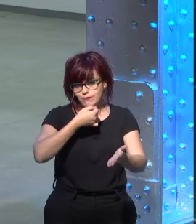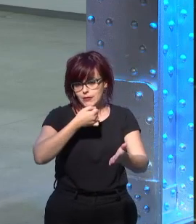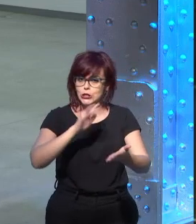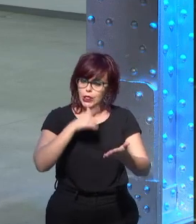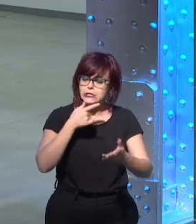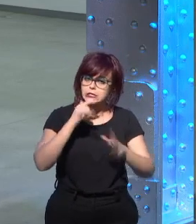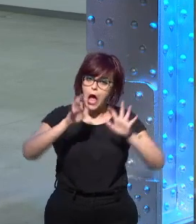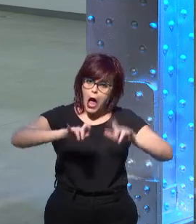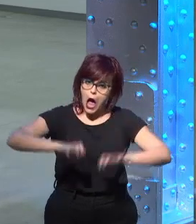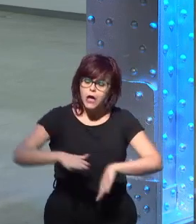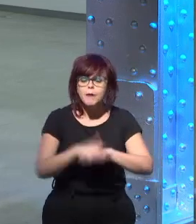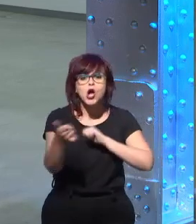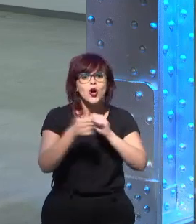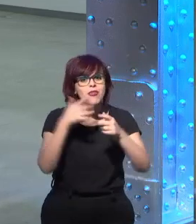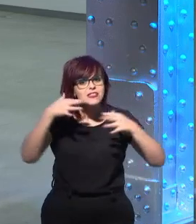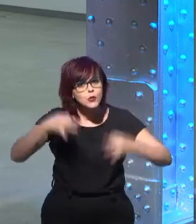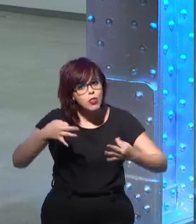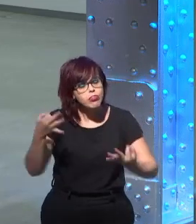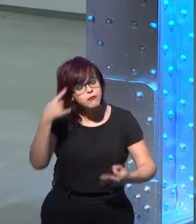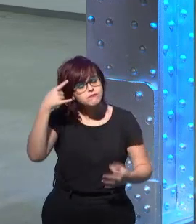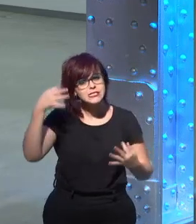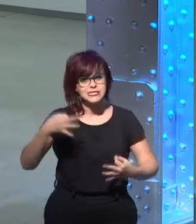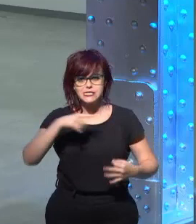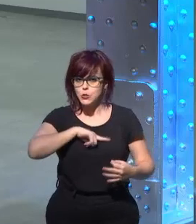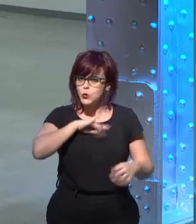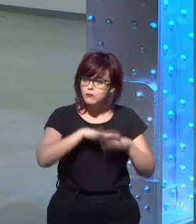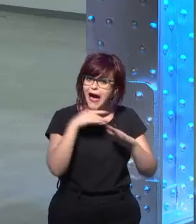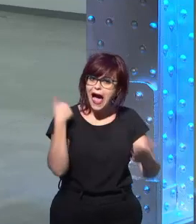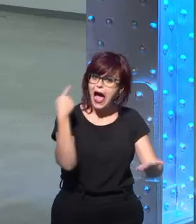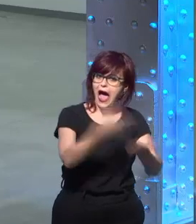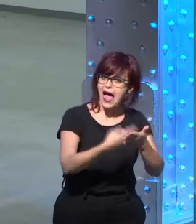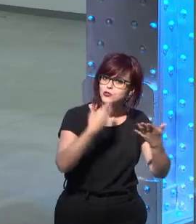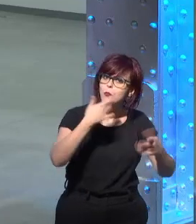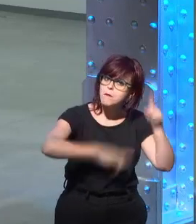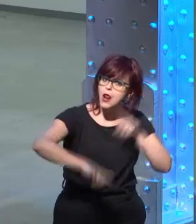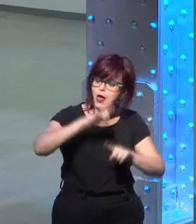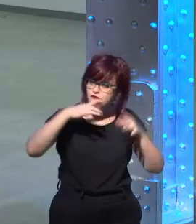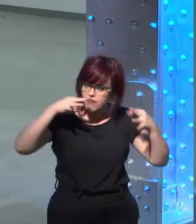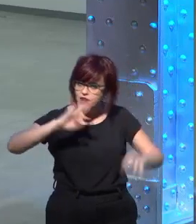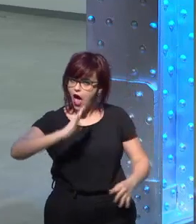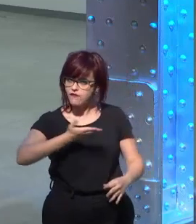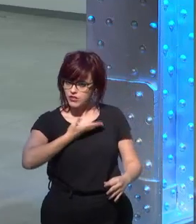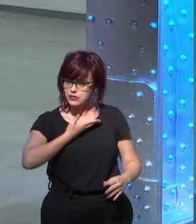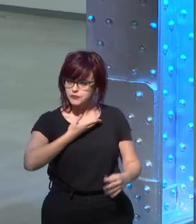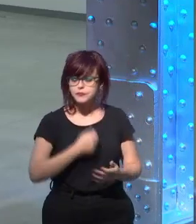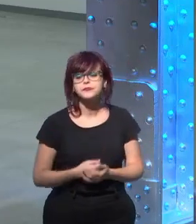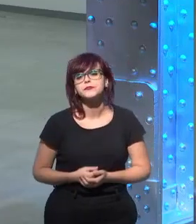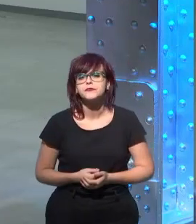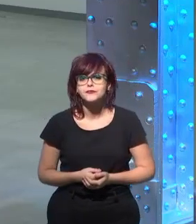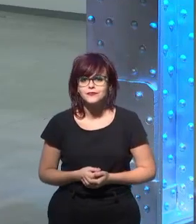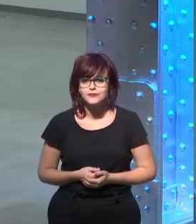también de estas copias de seguridad, que empecemos a ser conscientes de que esto es un problema de verdad y que nos afecta también a nosotros.